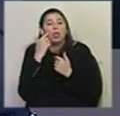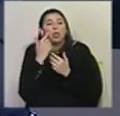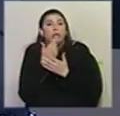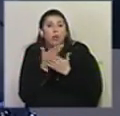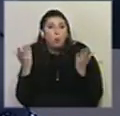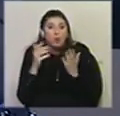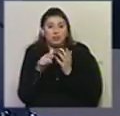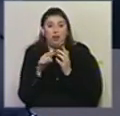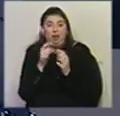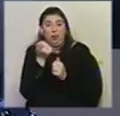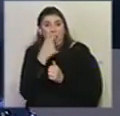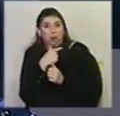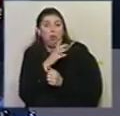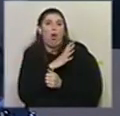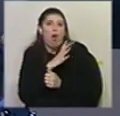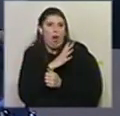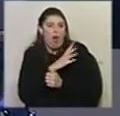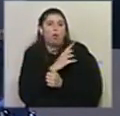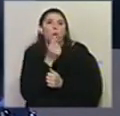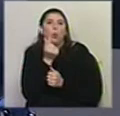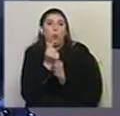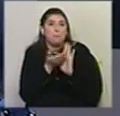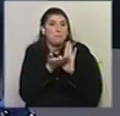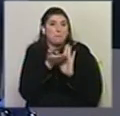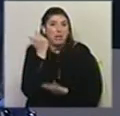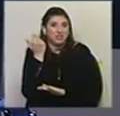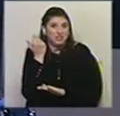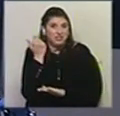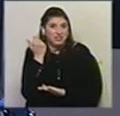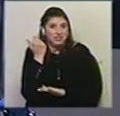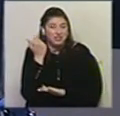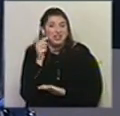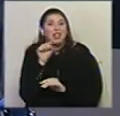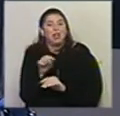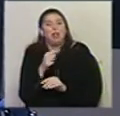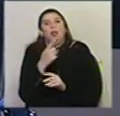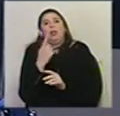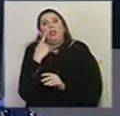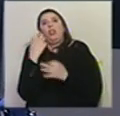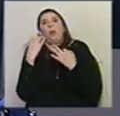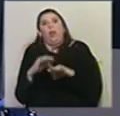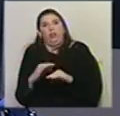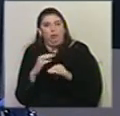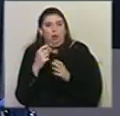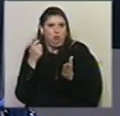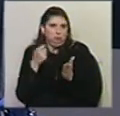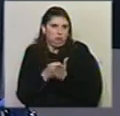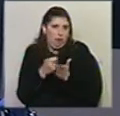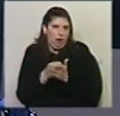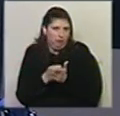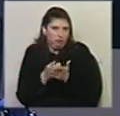el medicamento tiene un costo muy superior al de la razonable inversión